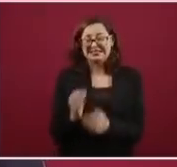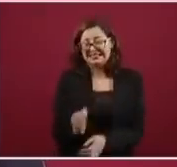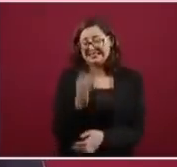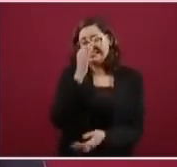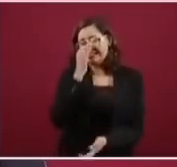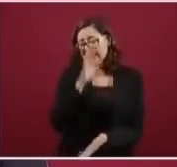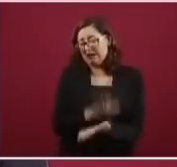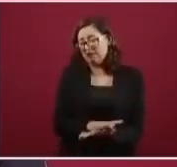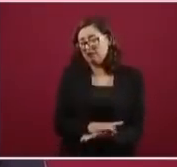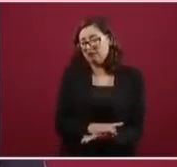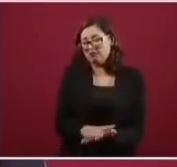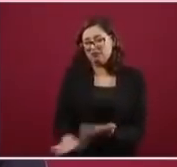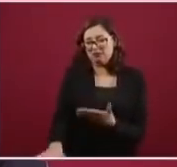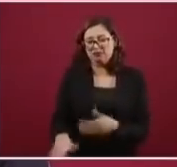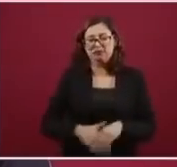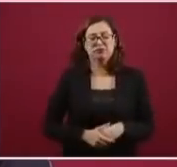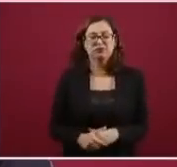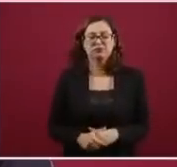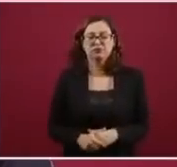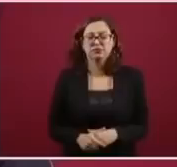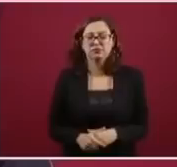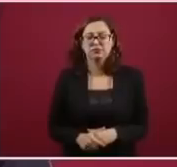a la mitad de lo que se había prometido